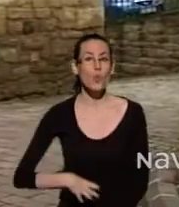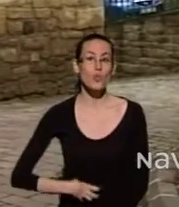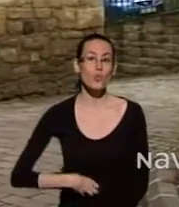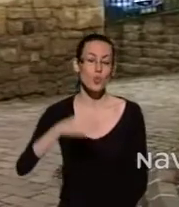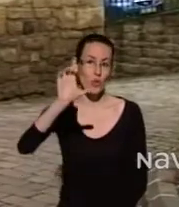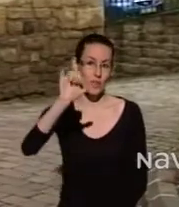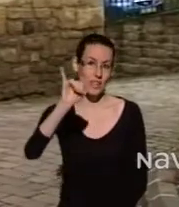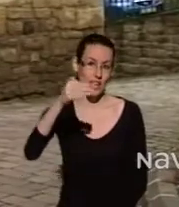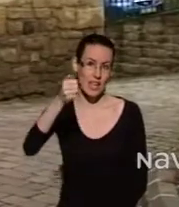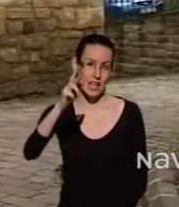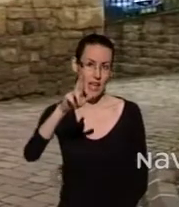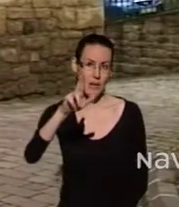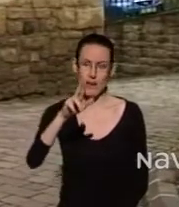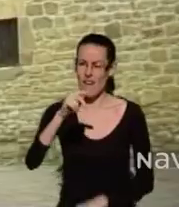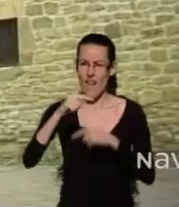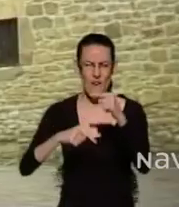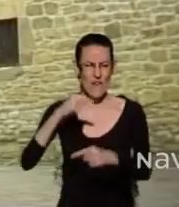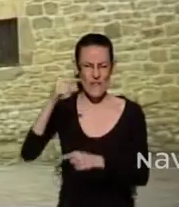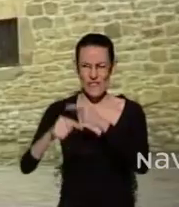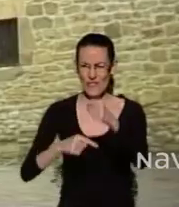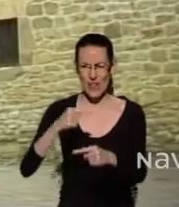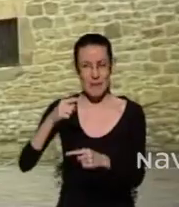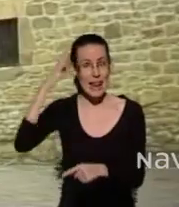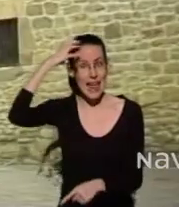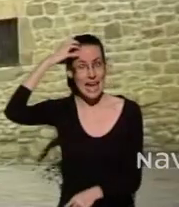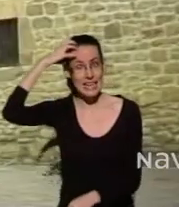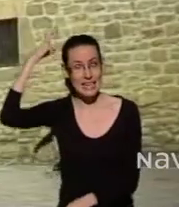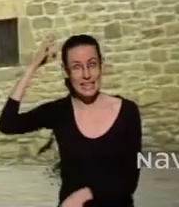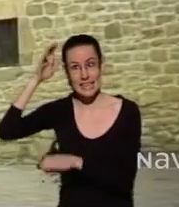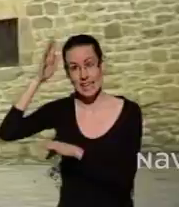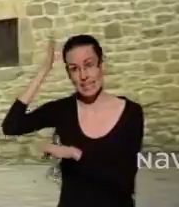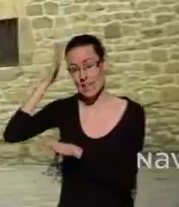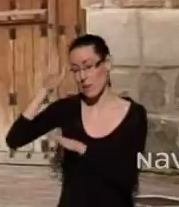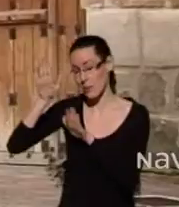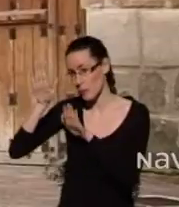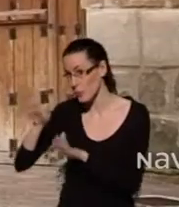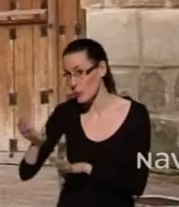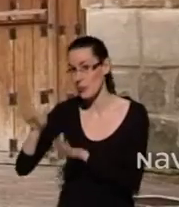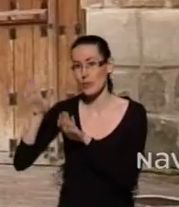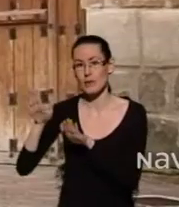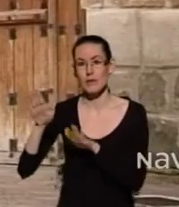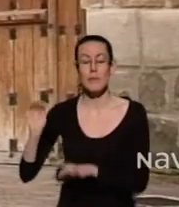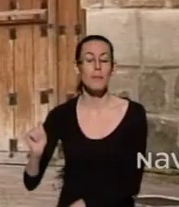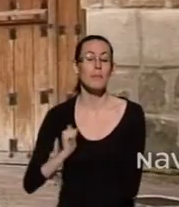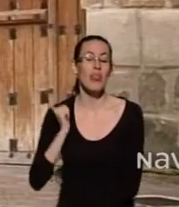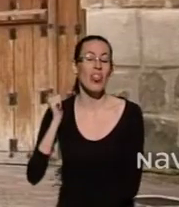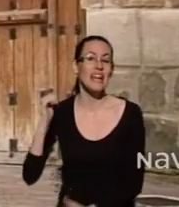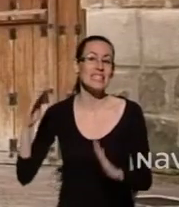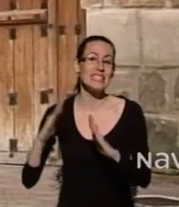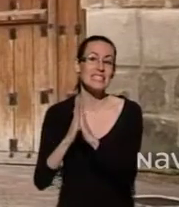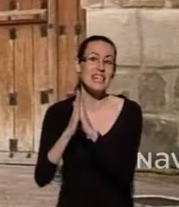Una familia aristocrática muy leal a los reyes de Navarra. Era el año 1000 y Sancho III el Mayor heredó el reino. Entonces,